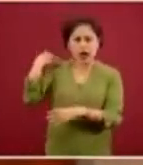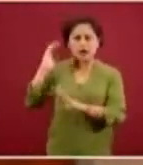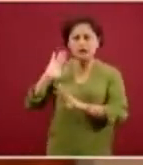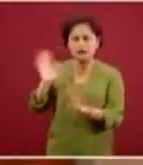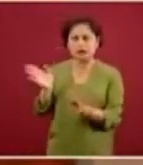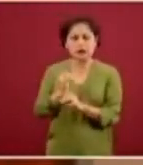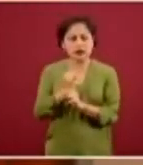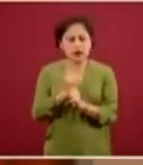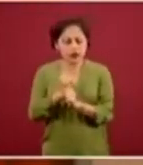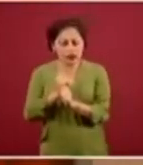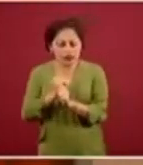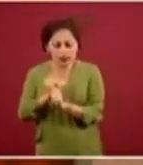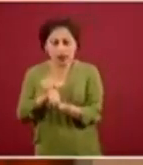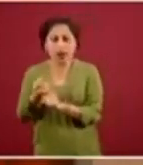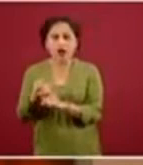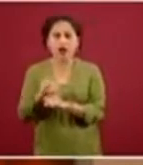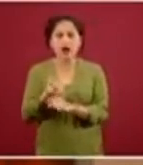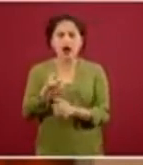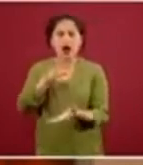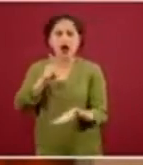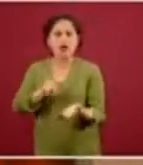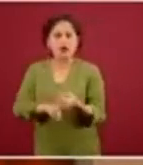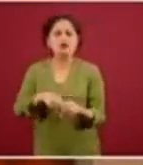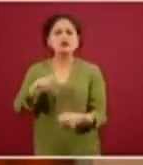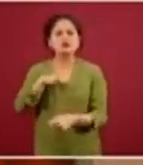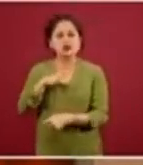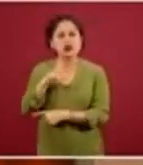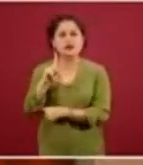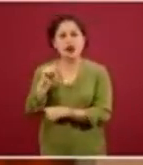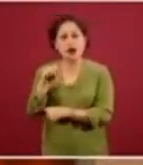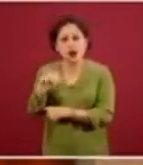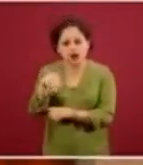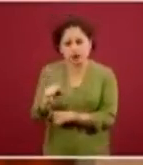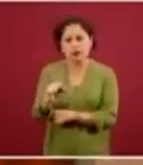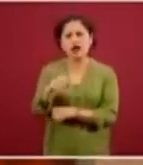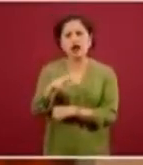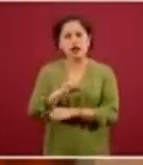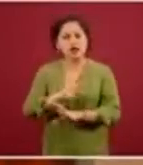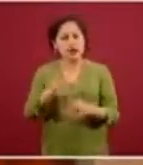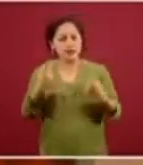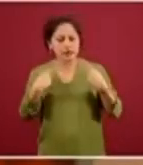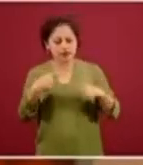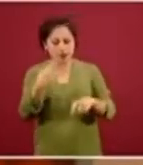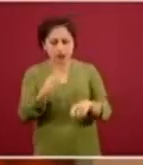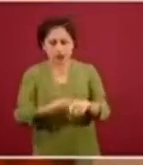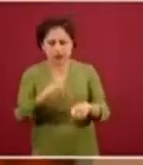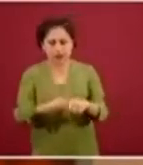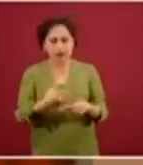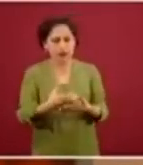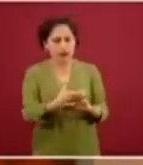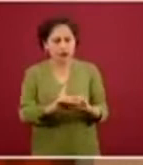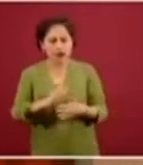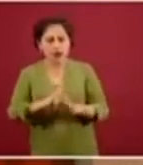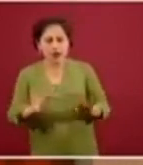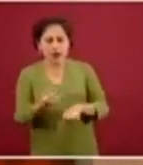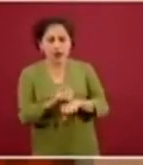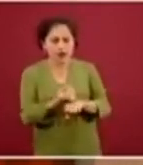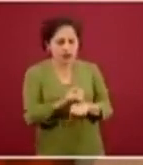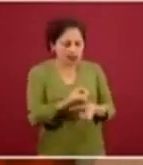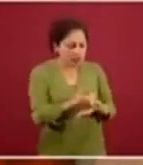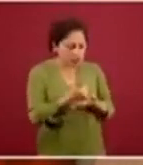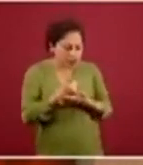plasma convaleciente? Se desarrolló un tratamiento, se desarrolló una vacuna y los estudios con plasma convaleciente no